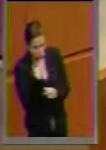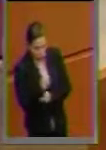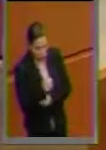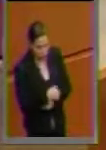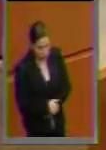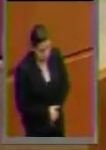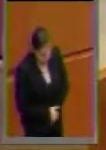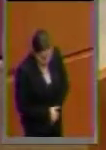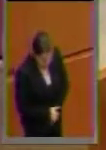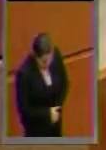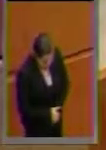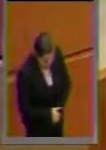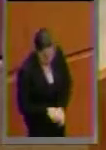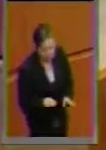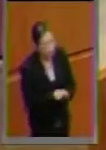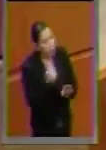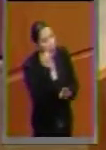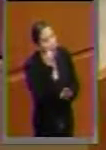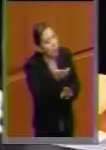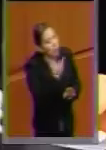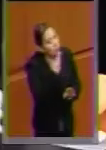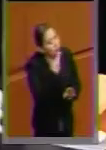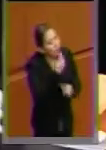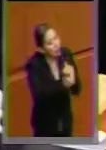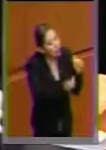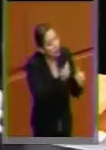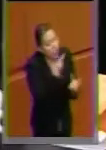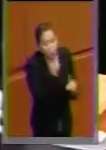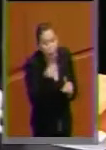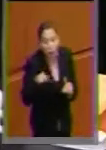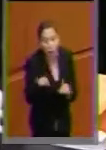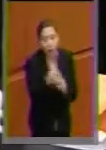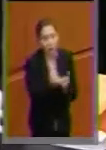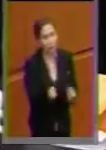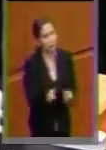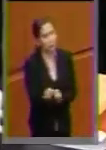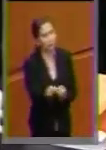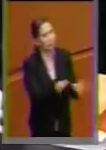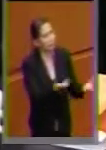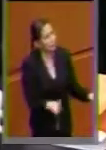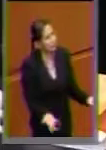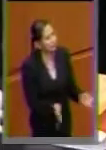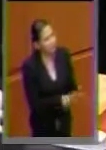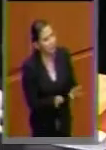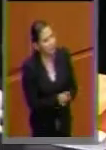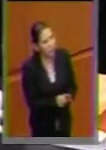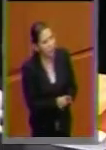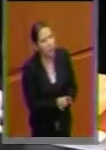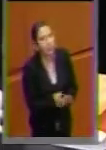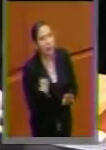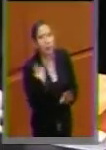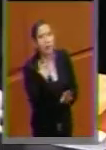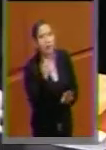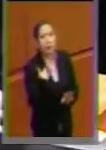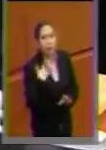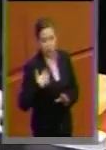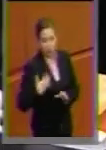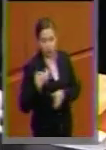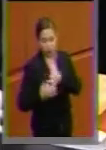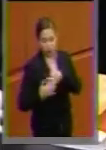cómo queremos que funcione algo si no hay los poderes no son autónomos si el poder judicial